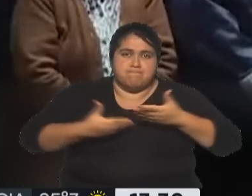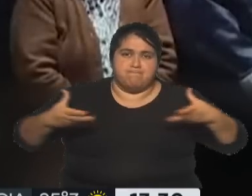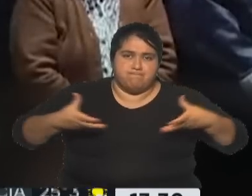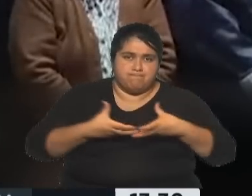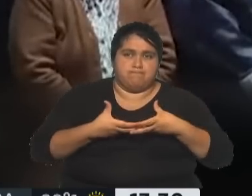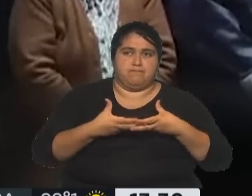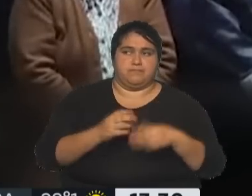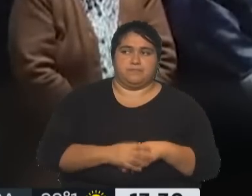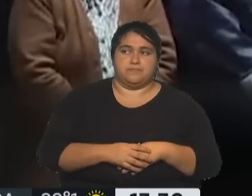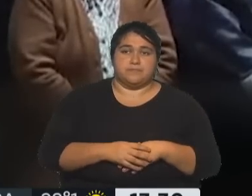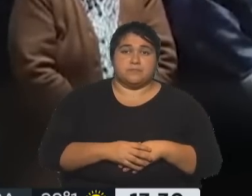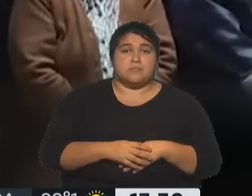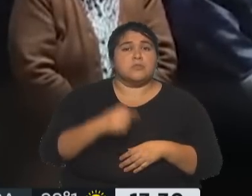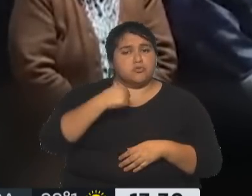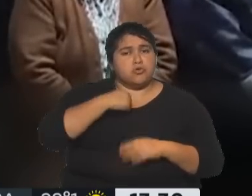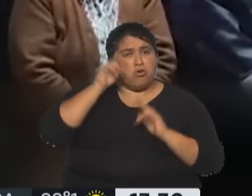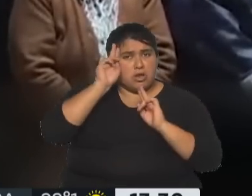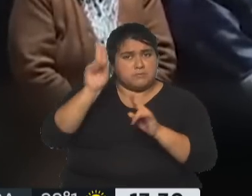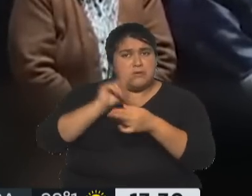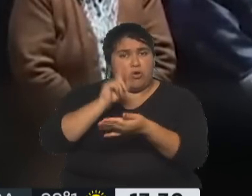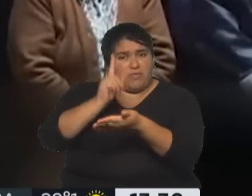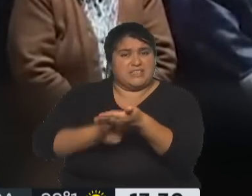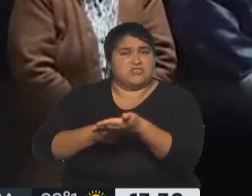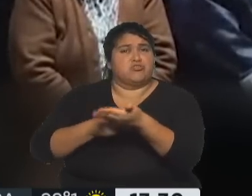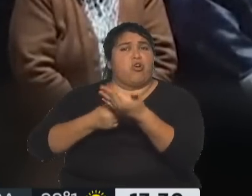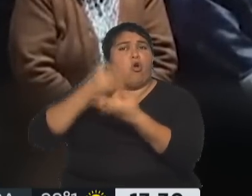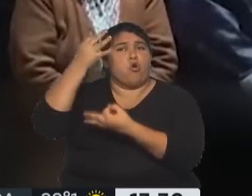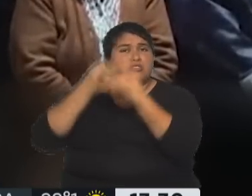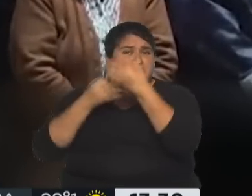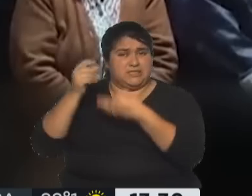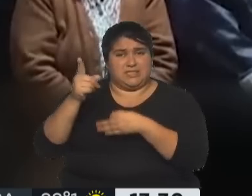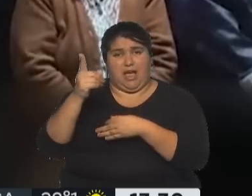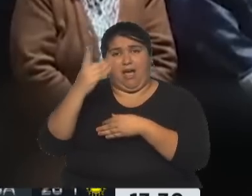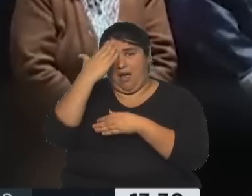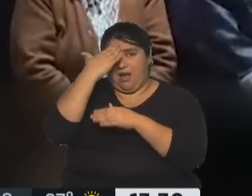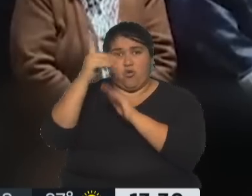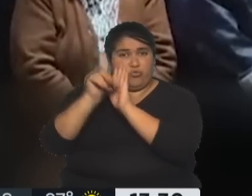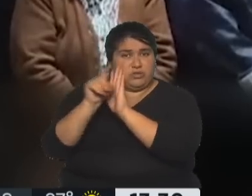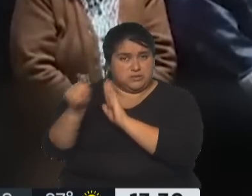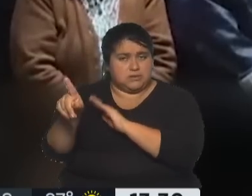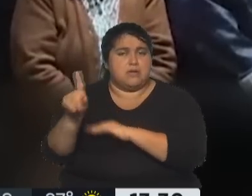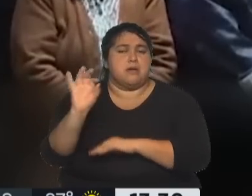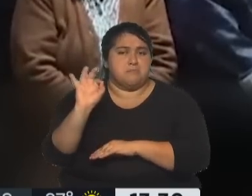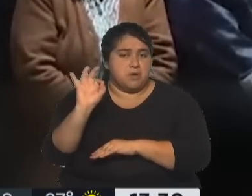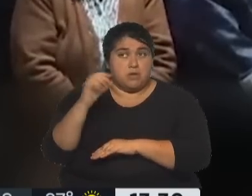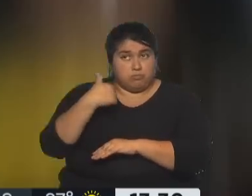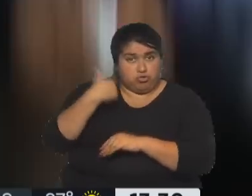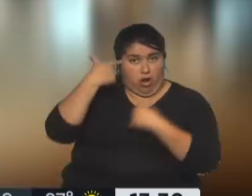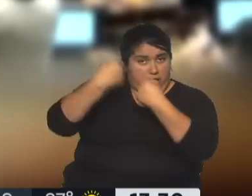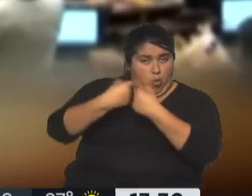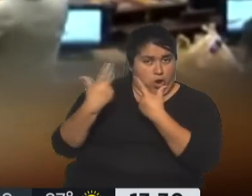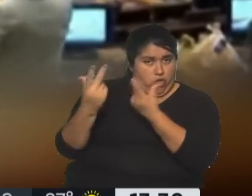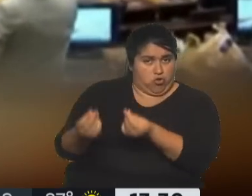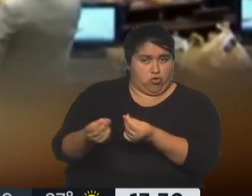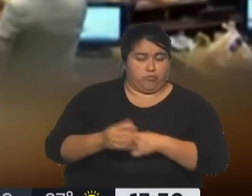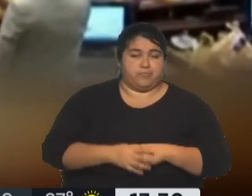tanto, respeto la decisión de la Corte Constitucional, aunque no la comparta.